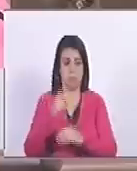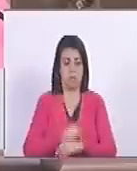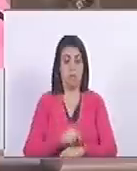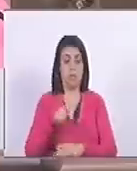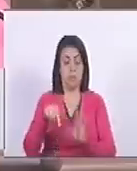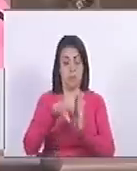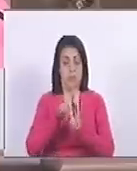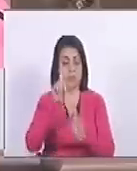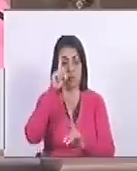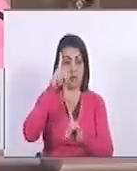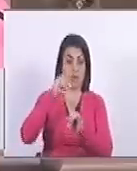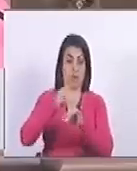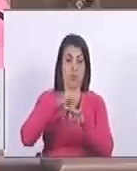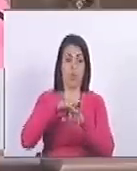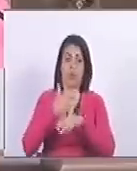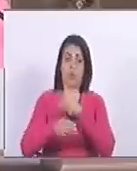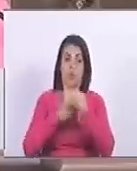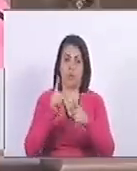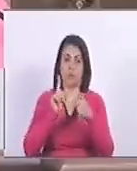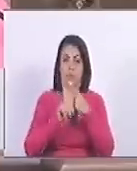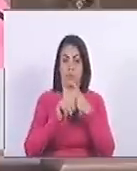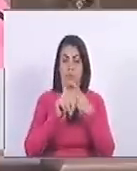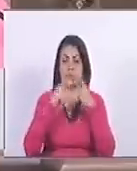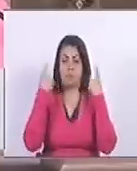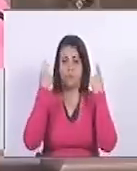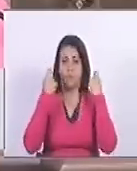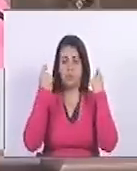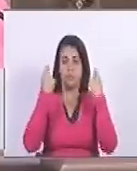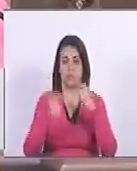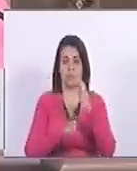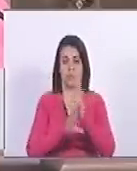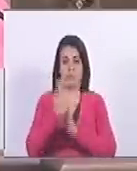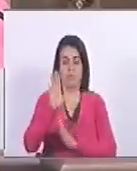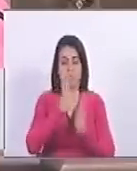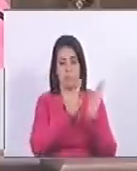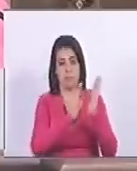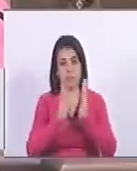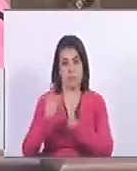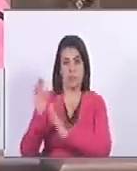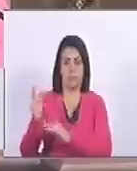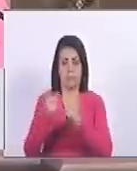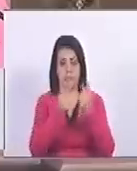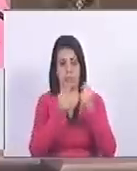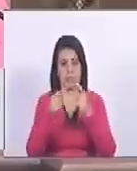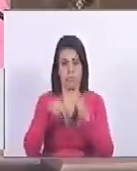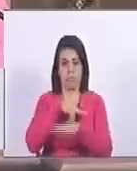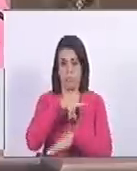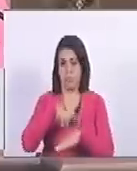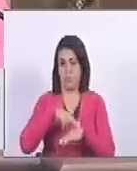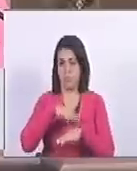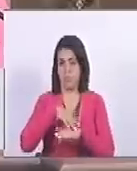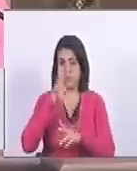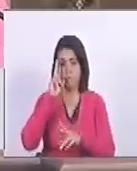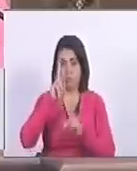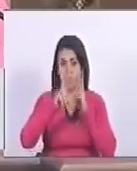esta ley tiene por finalidad: 1. Promover el desarrollo armónico de la economía nacional con miras a elevar la